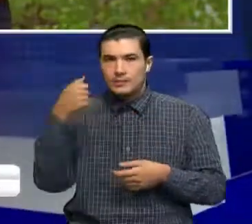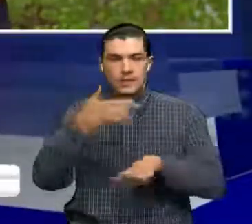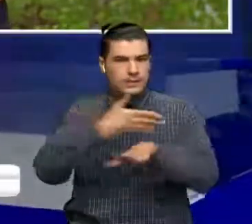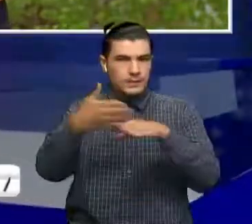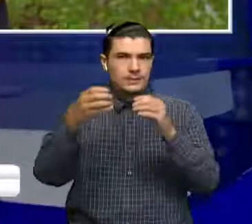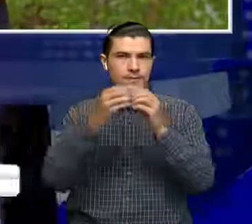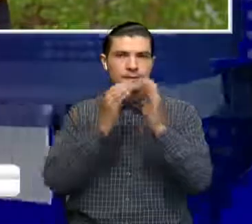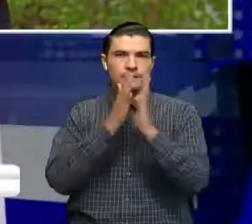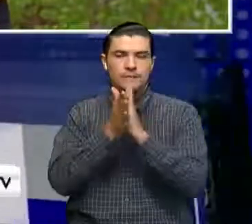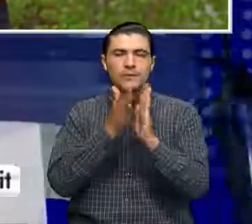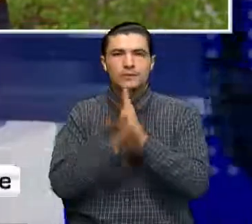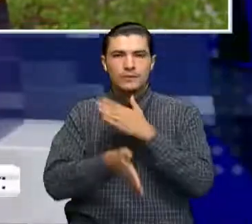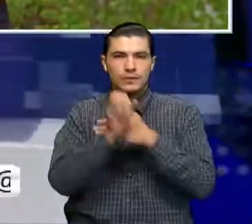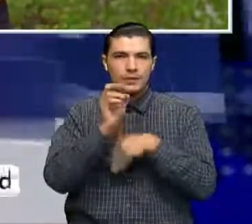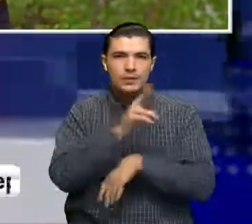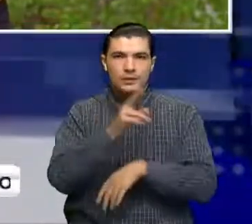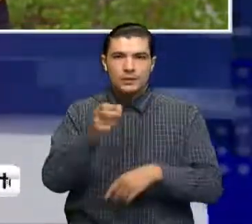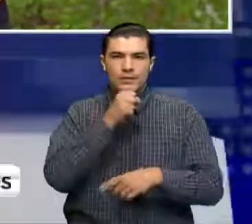garcía les informo pilar velázquez para oriente noticias